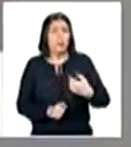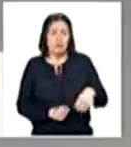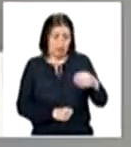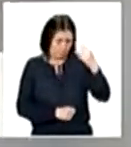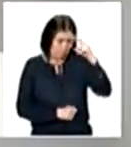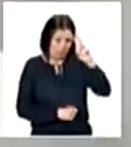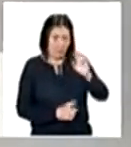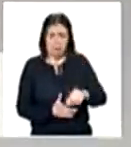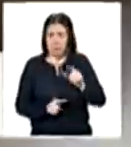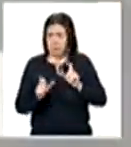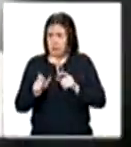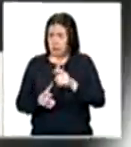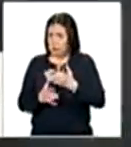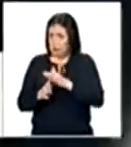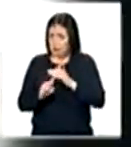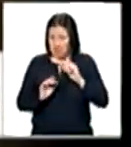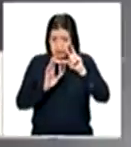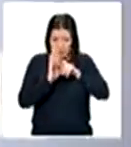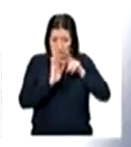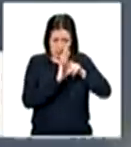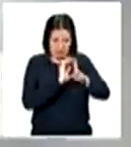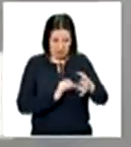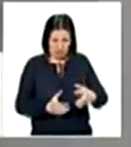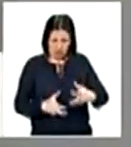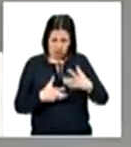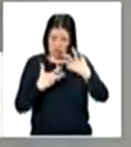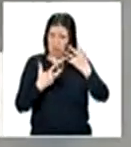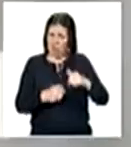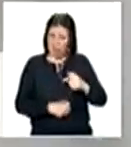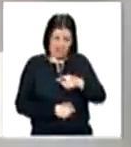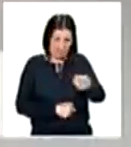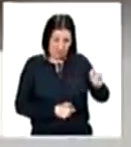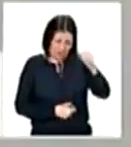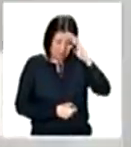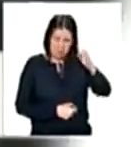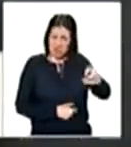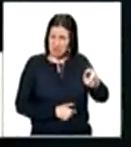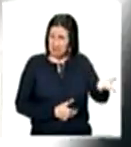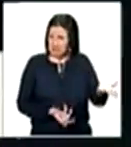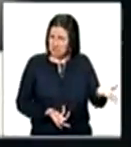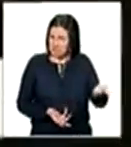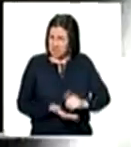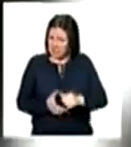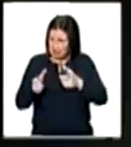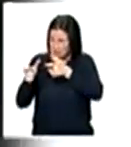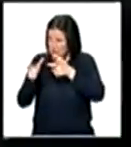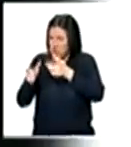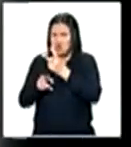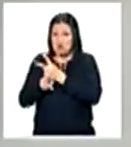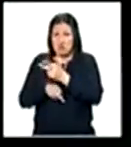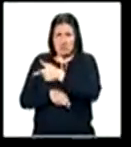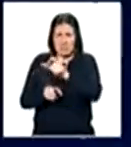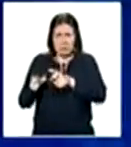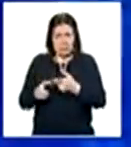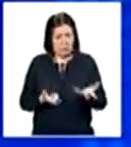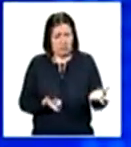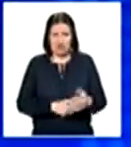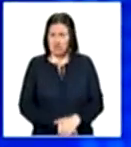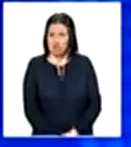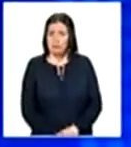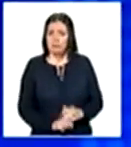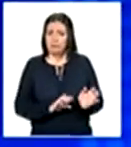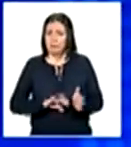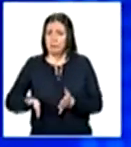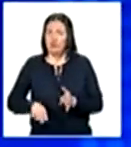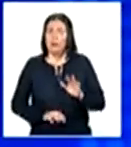muchos usuarios compartieron el video indignados, exigiendo que los policías se preocupen más por velar por la seguridad. Son